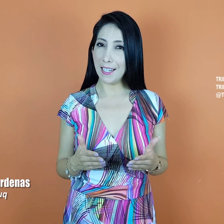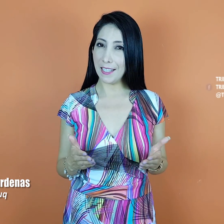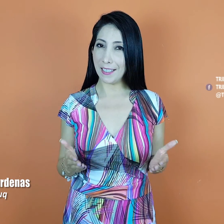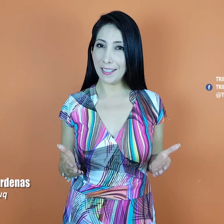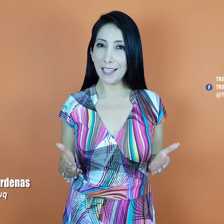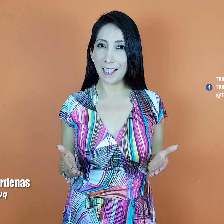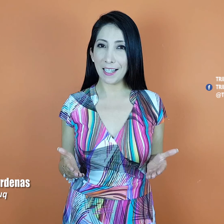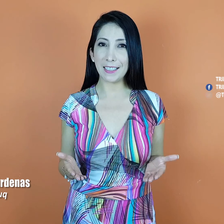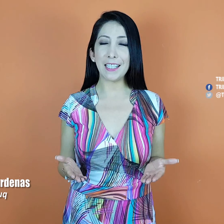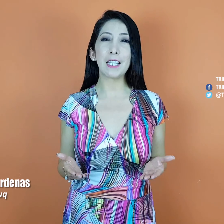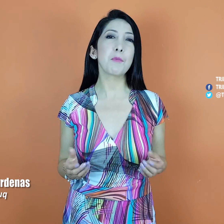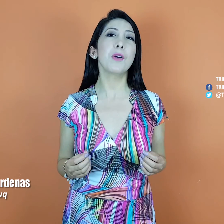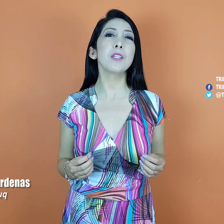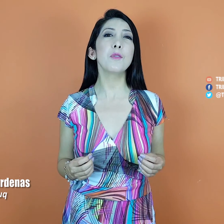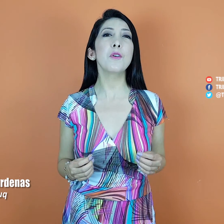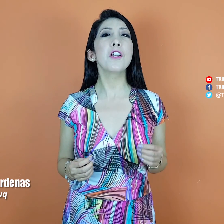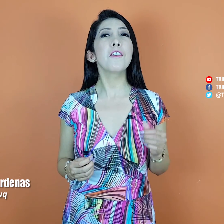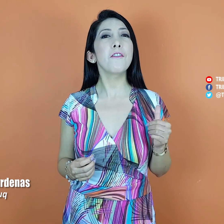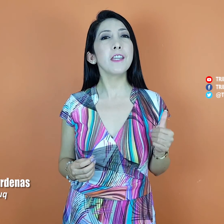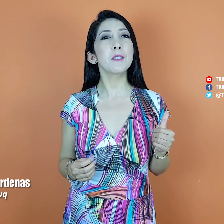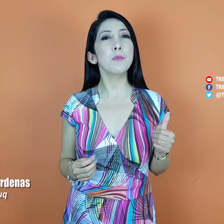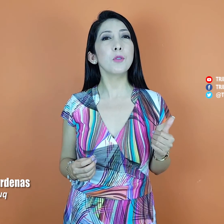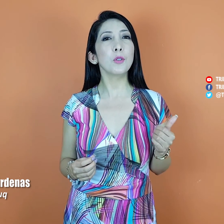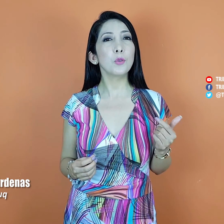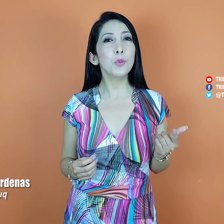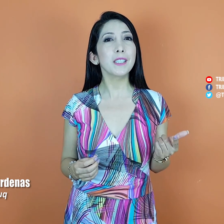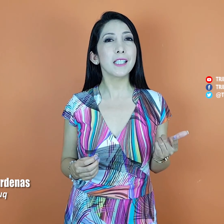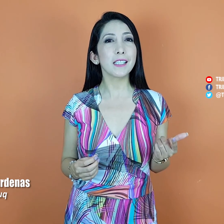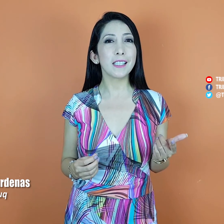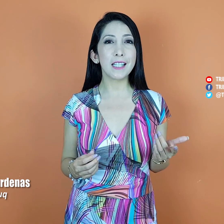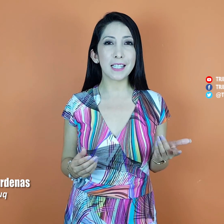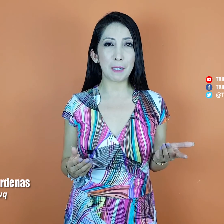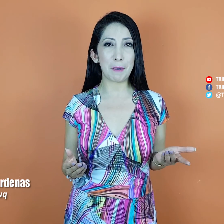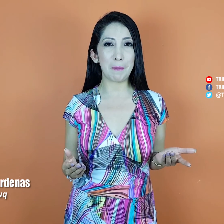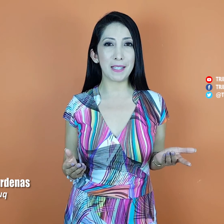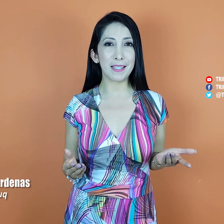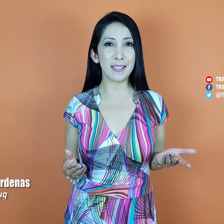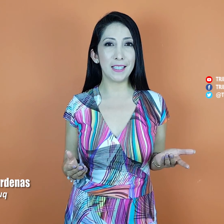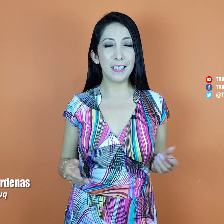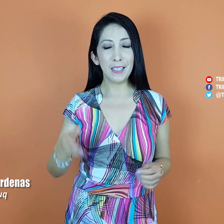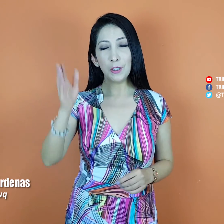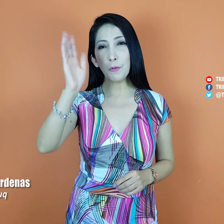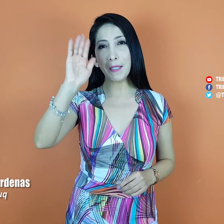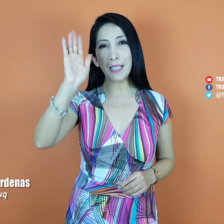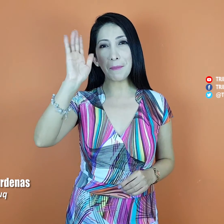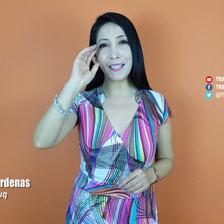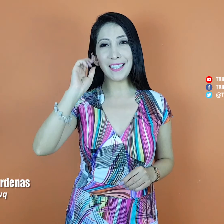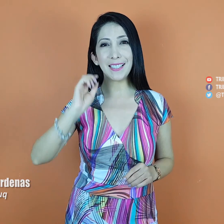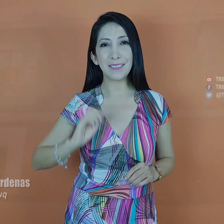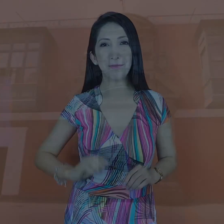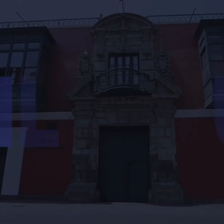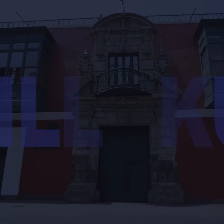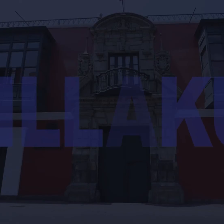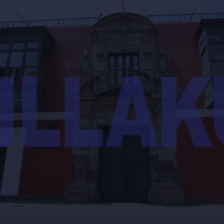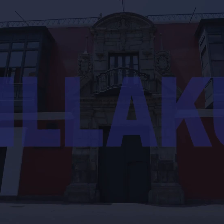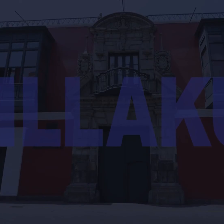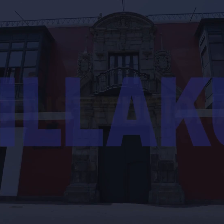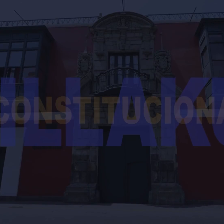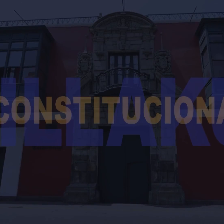Chay hinallataqya hatiykamuwayku Facebook, Twitter nisqapipas. Tu para cabaña.